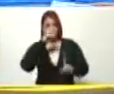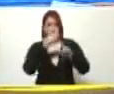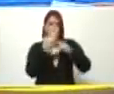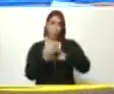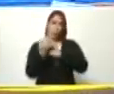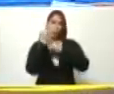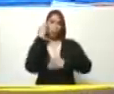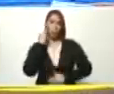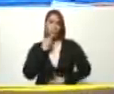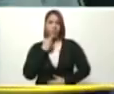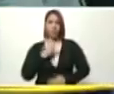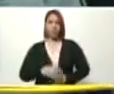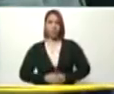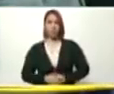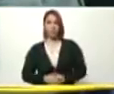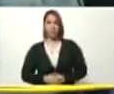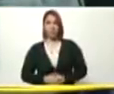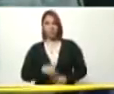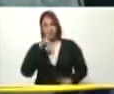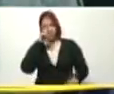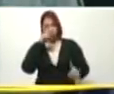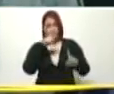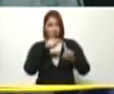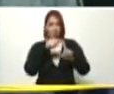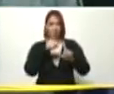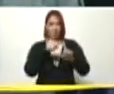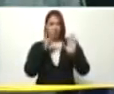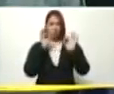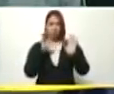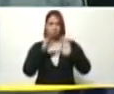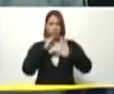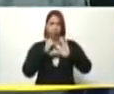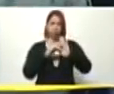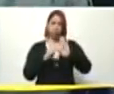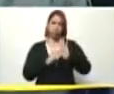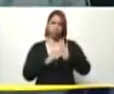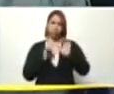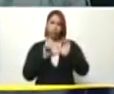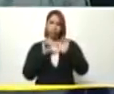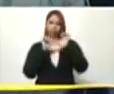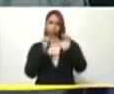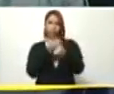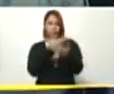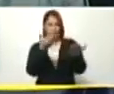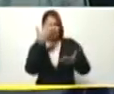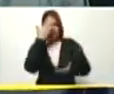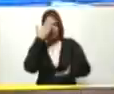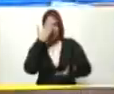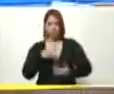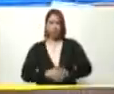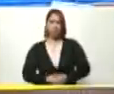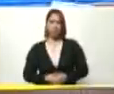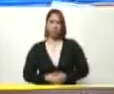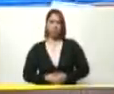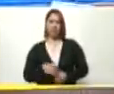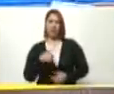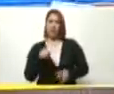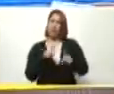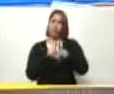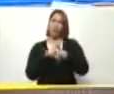bolivariano, con objetivos bien específicos, para mantener, ustedes saben, ¿no? Es como un